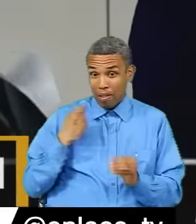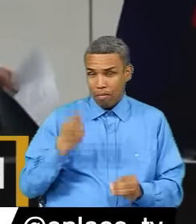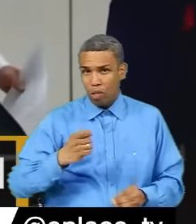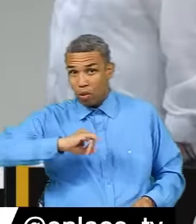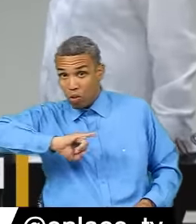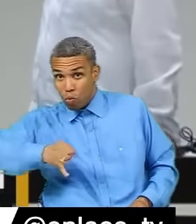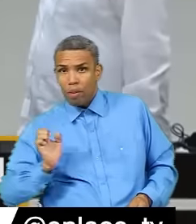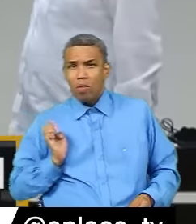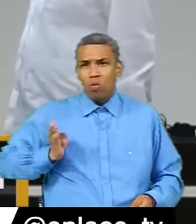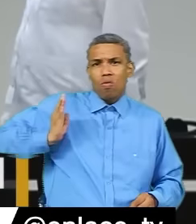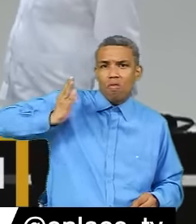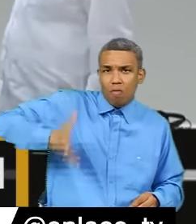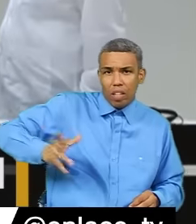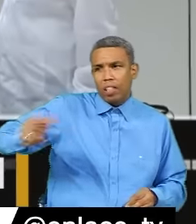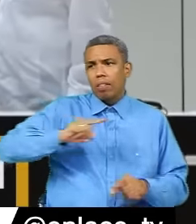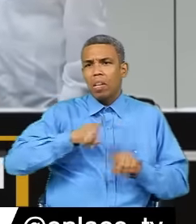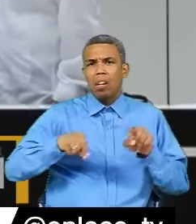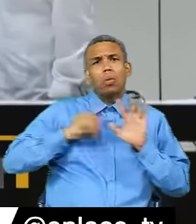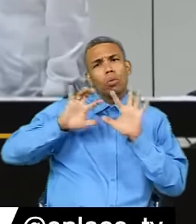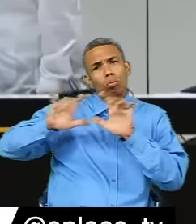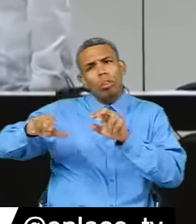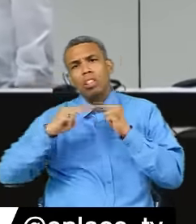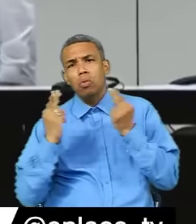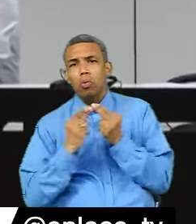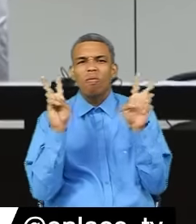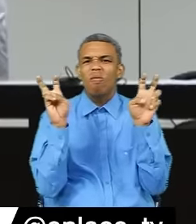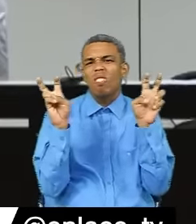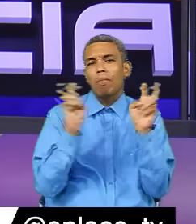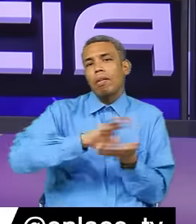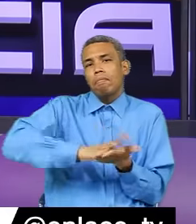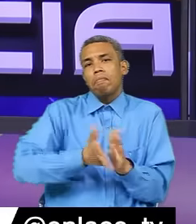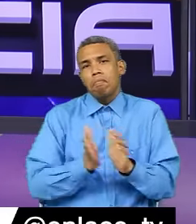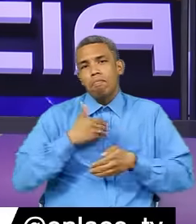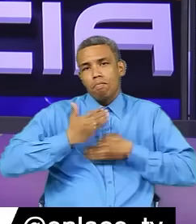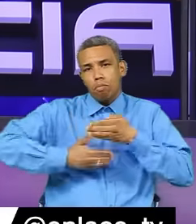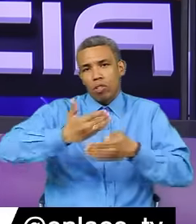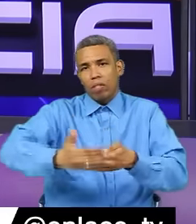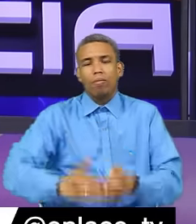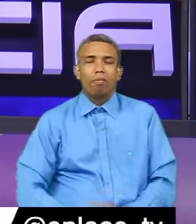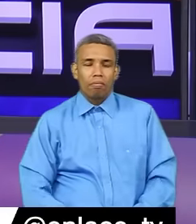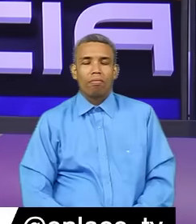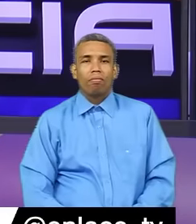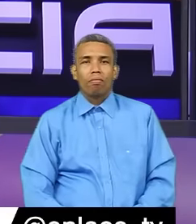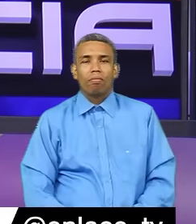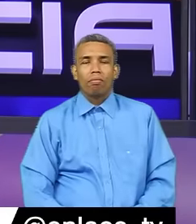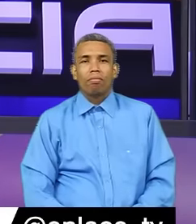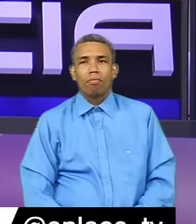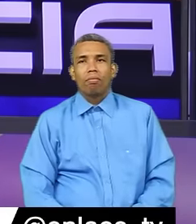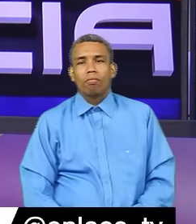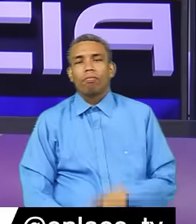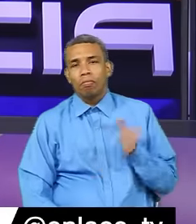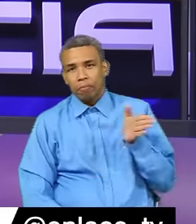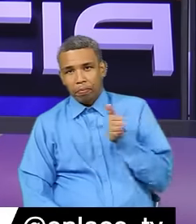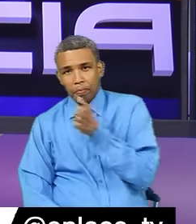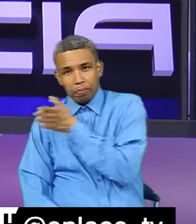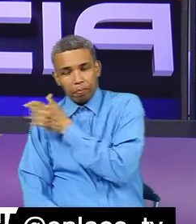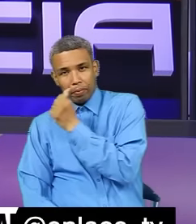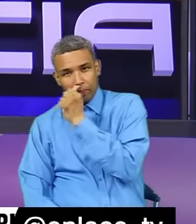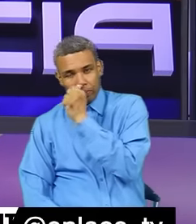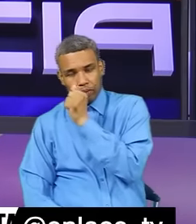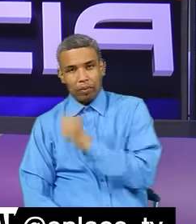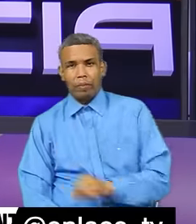Club Infantas, con presencia del ministro del Interior, Juan Fernando Cristo. Y a fin de prevenir actos de violencia intrafamiliar e